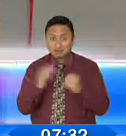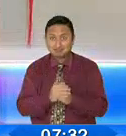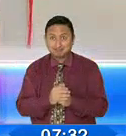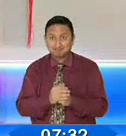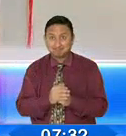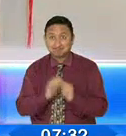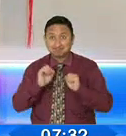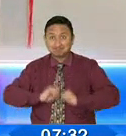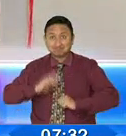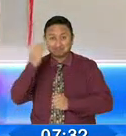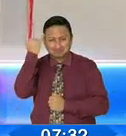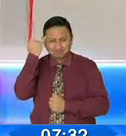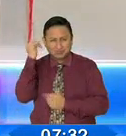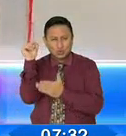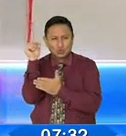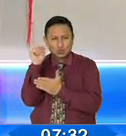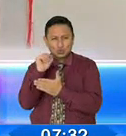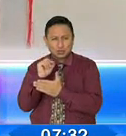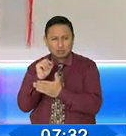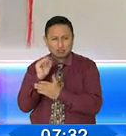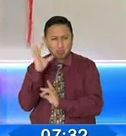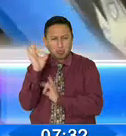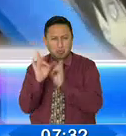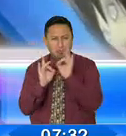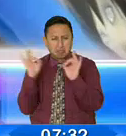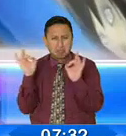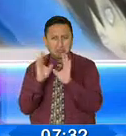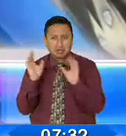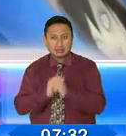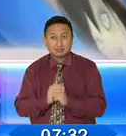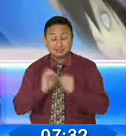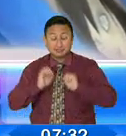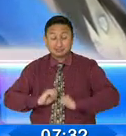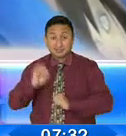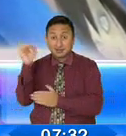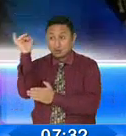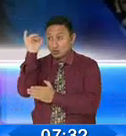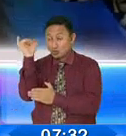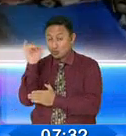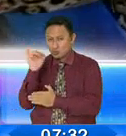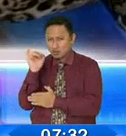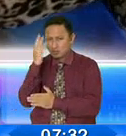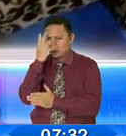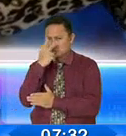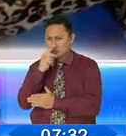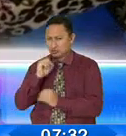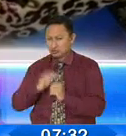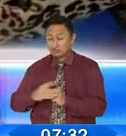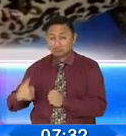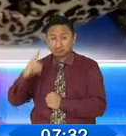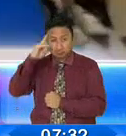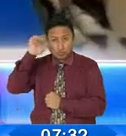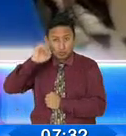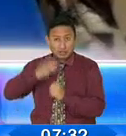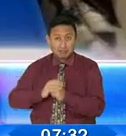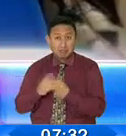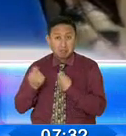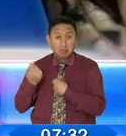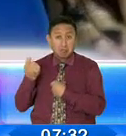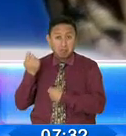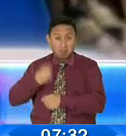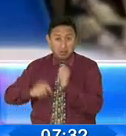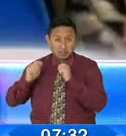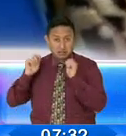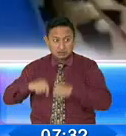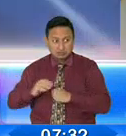Sabe dibujar y pintar a la perfección. Hace cuadros hermosos. Su sueño, poder venderlos y darse a conocer por su